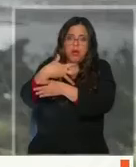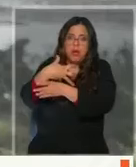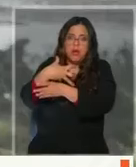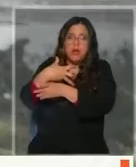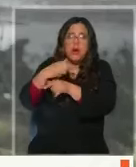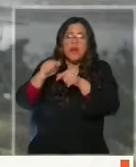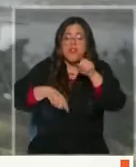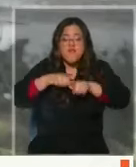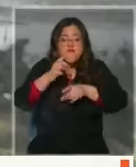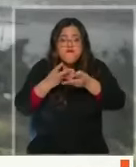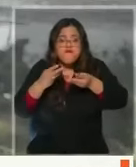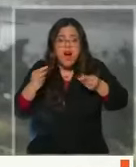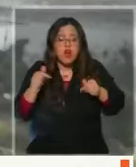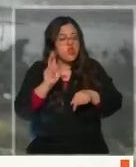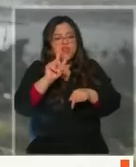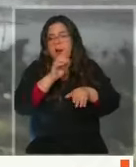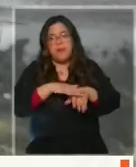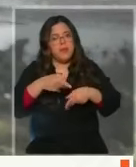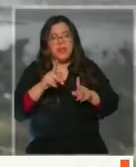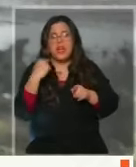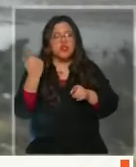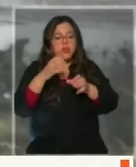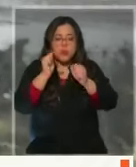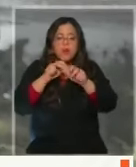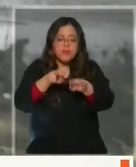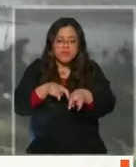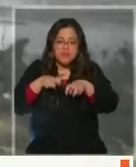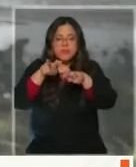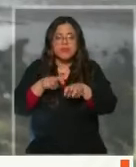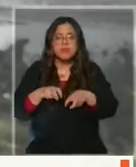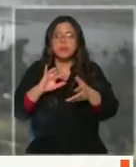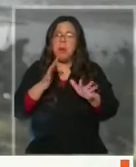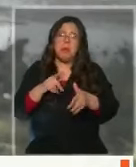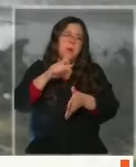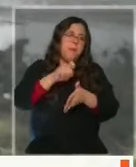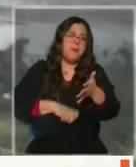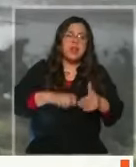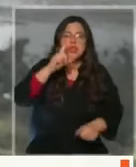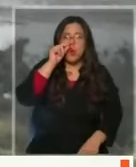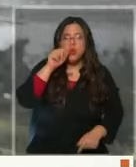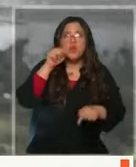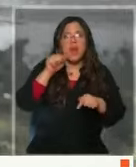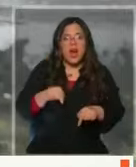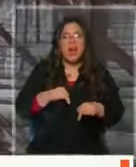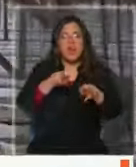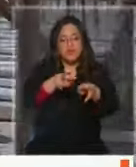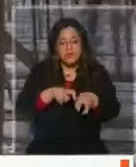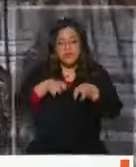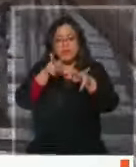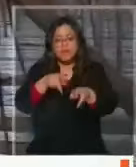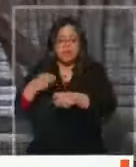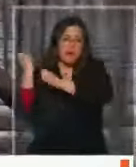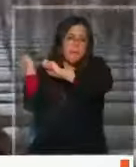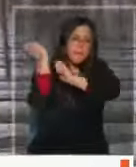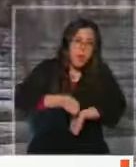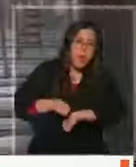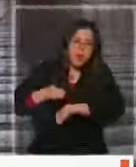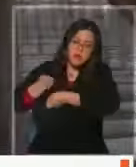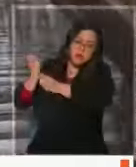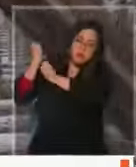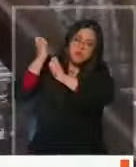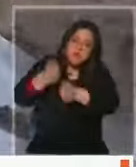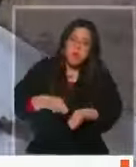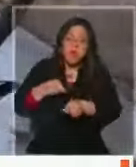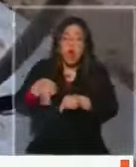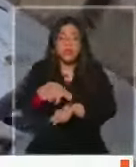dejar que trabajemos tan luego. Yo creo que por allá a octubre se va a poder empezar a trabajar las tierras. Bajo estas